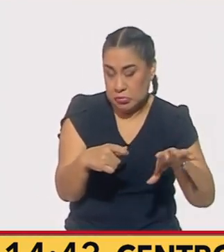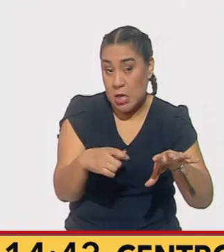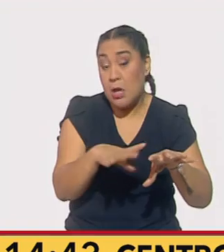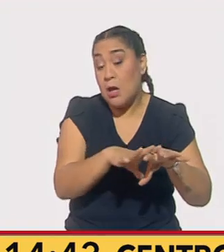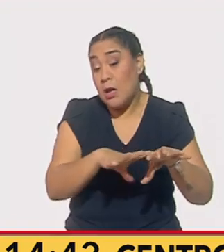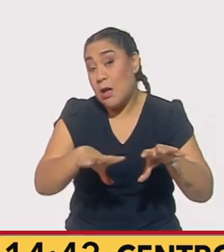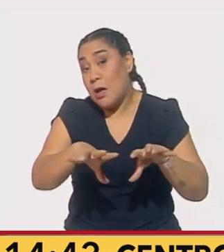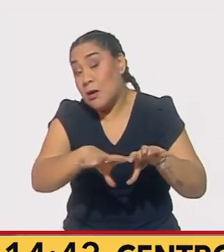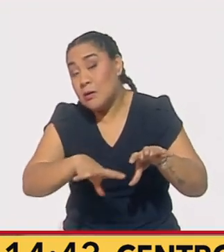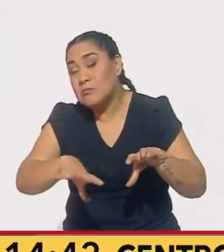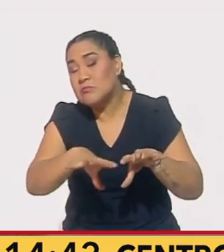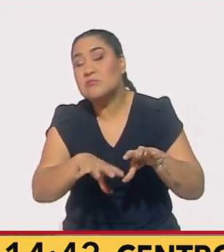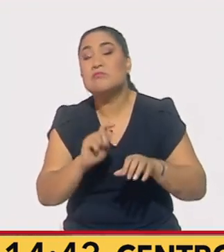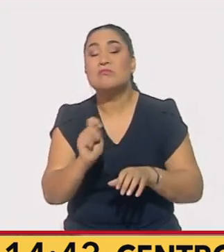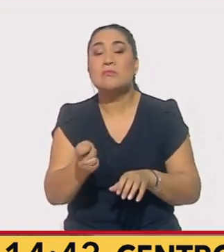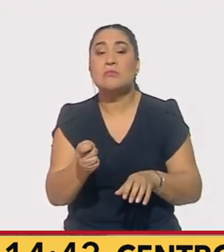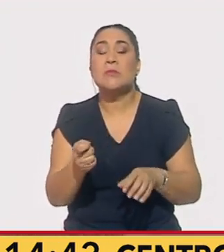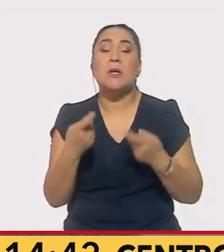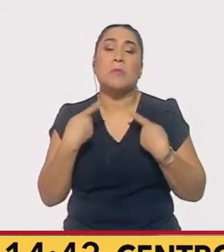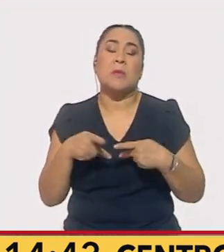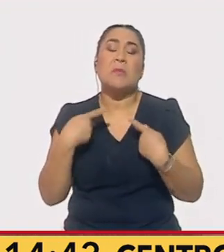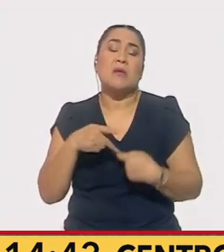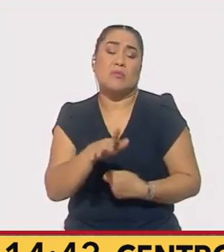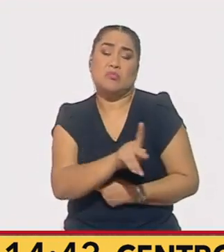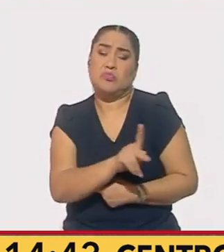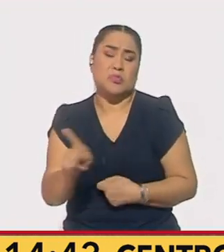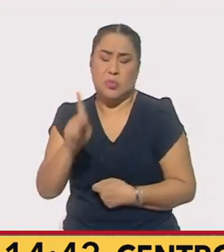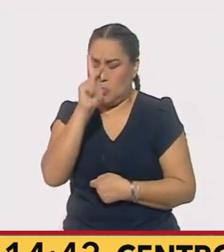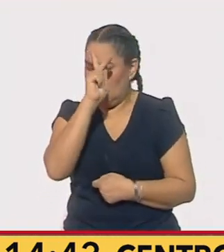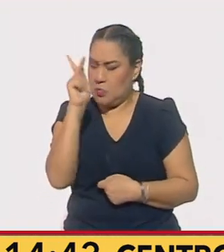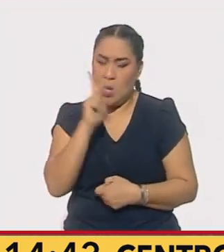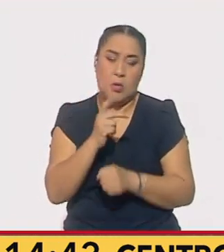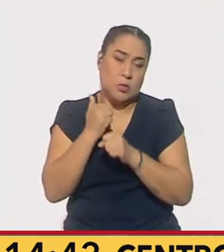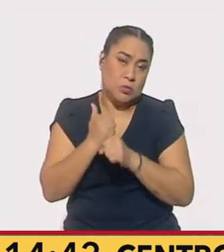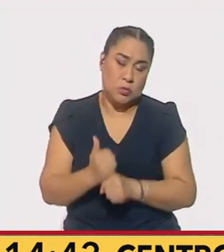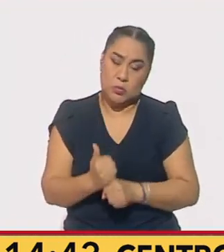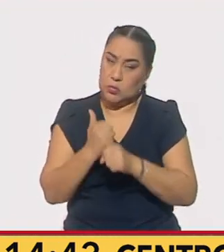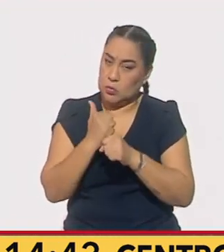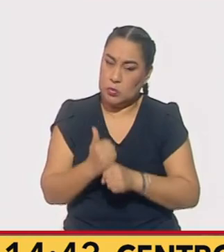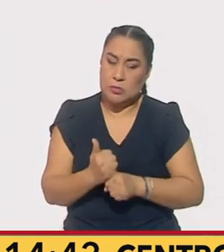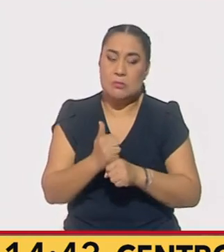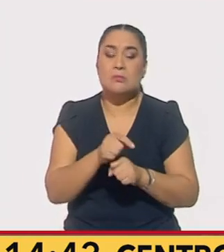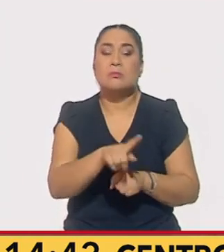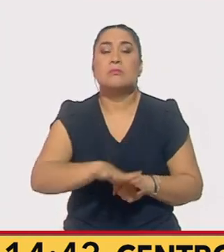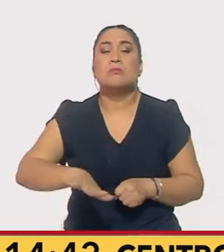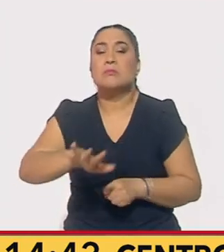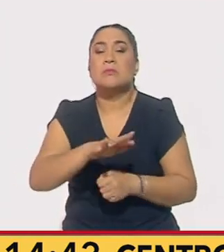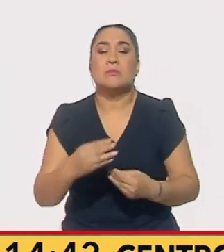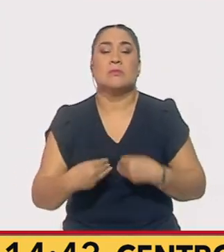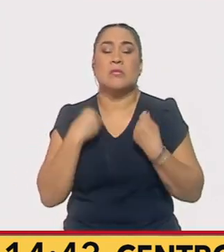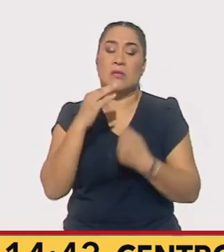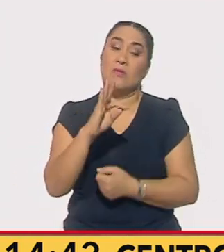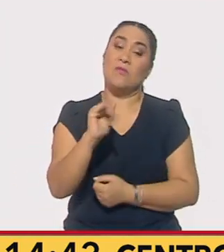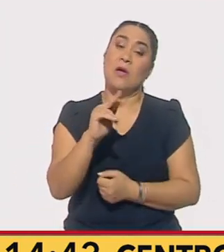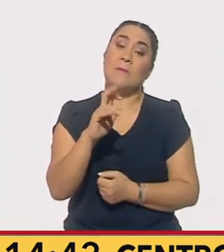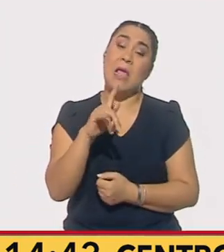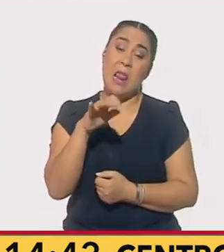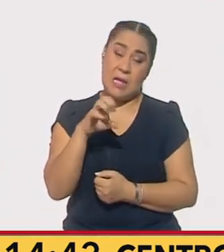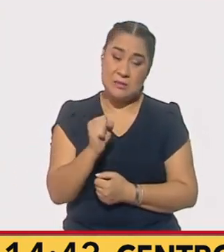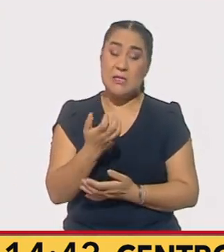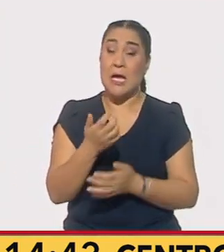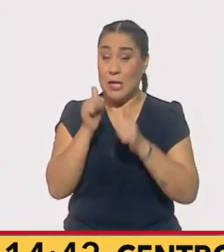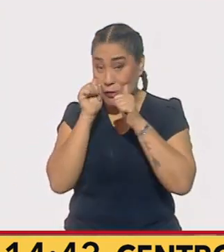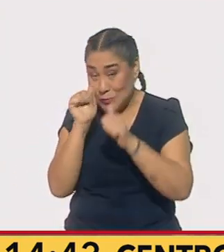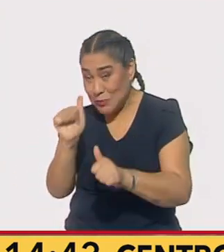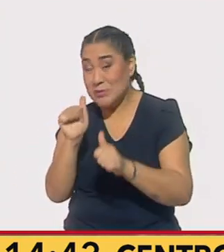el otro lado, donde están los sectores totalmente marginados, quienes viven en las favelas y marginados de todo